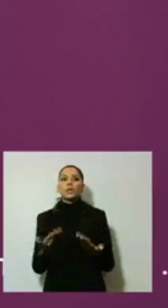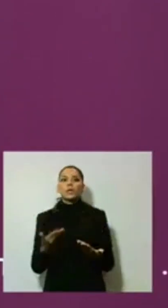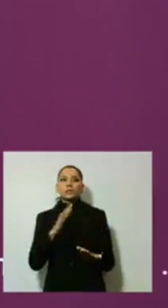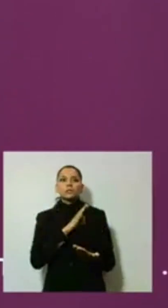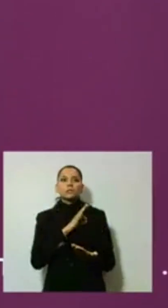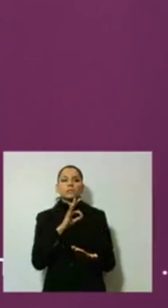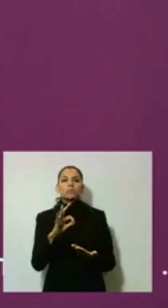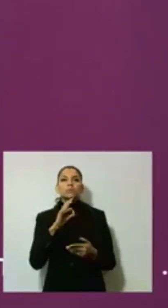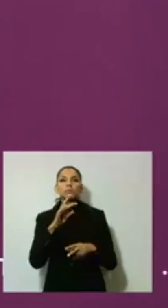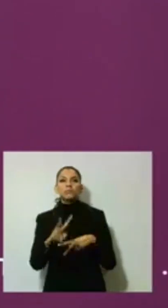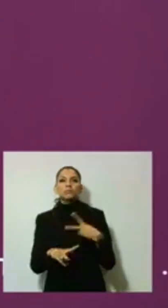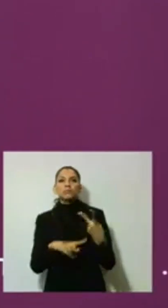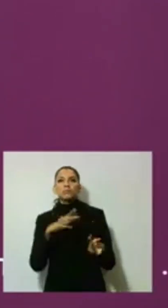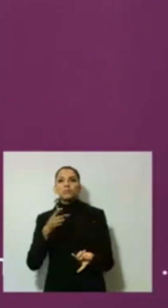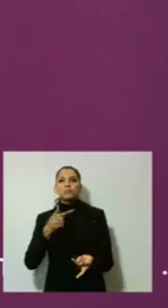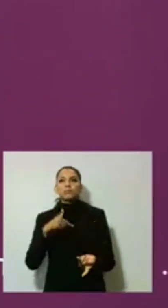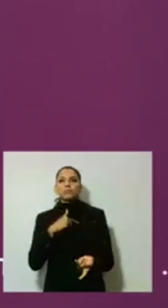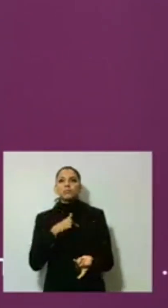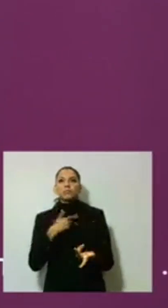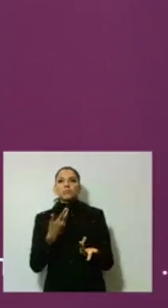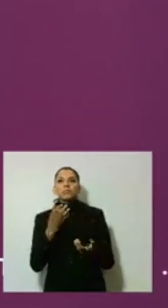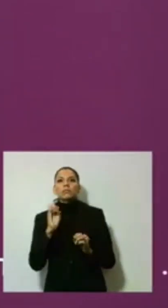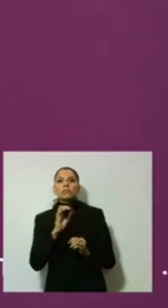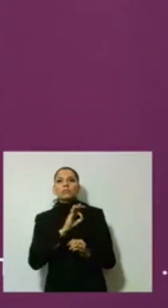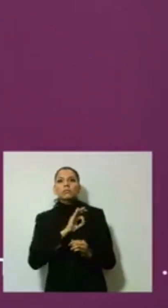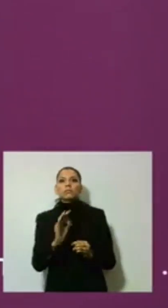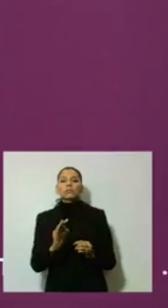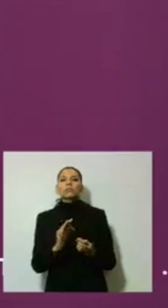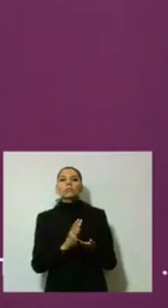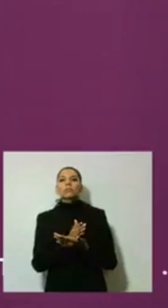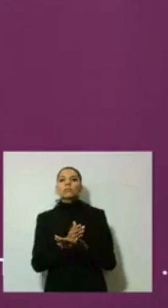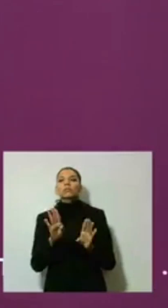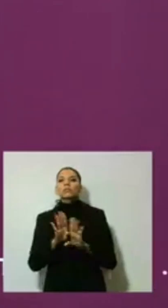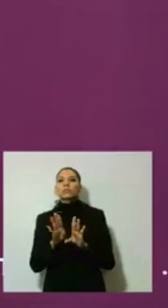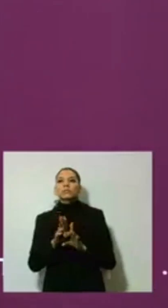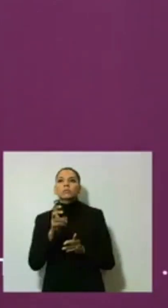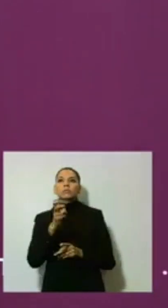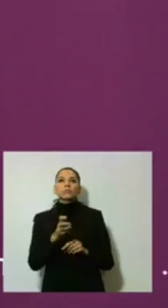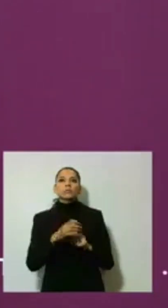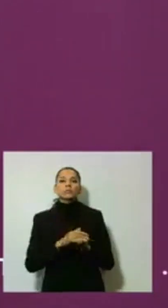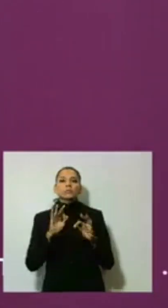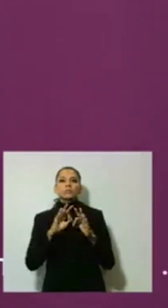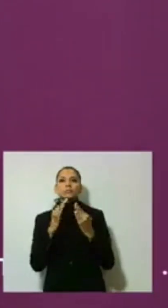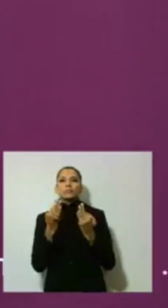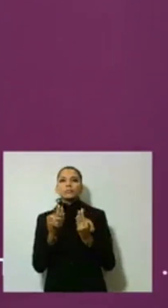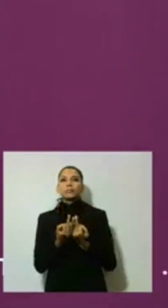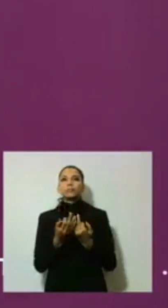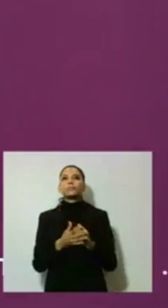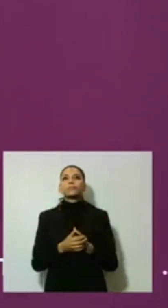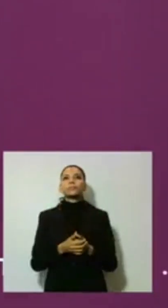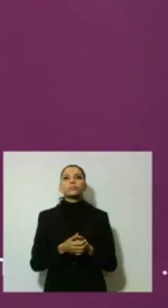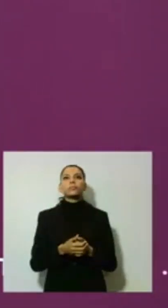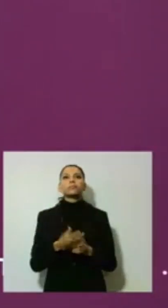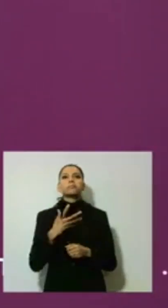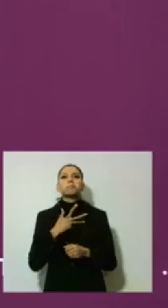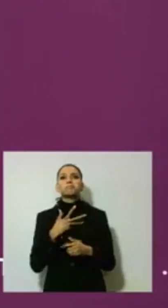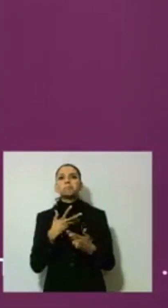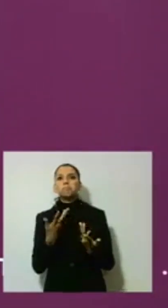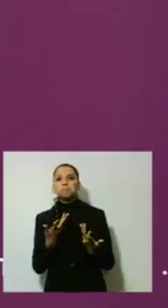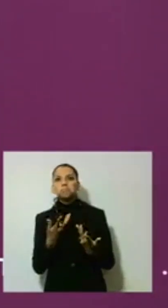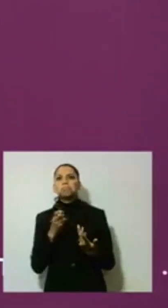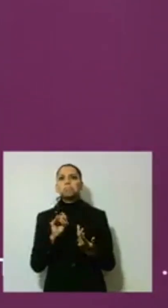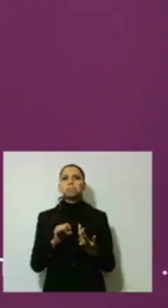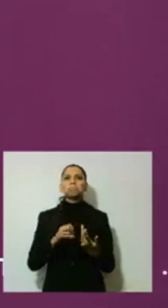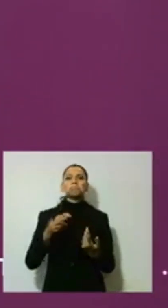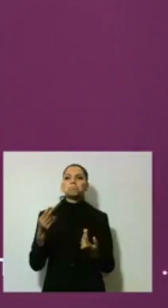puedan acudir a nosotros o puedan accesar a través de estos mecanismos y estar a la